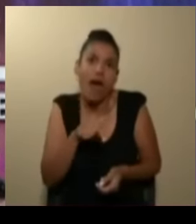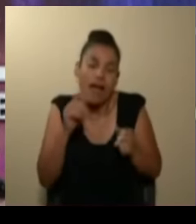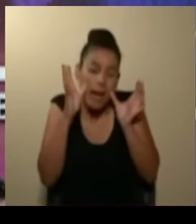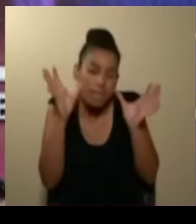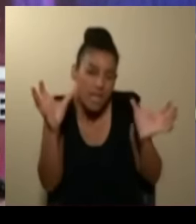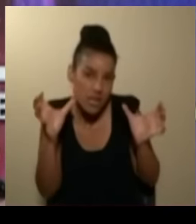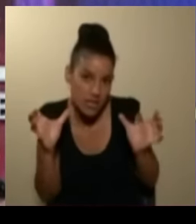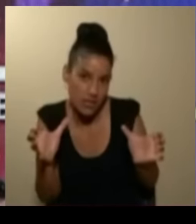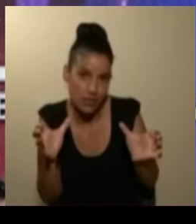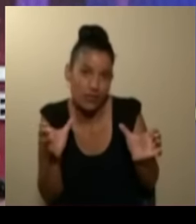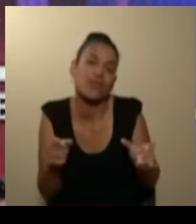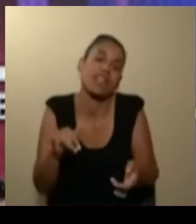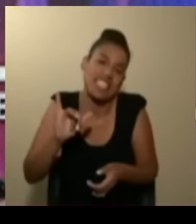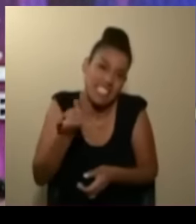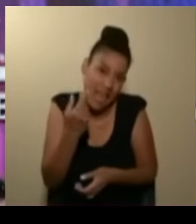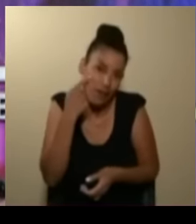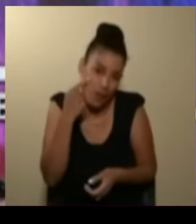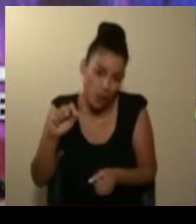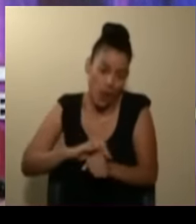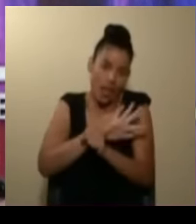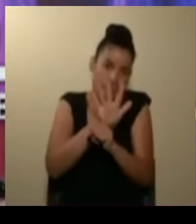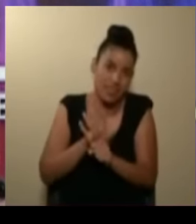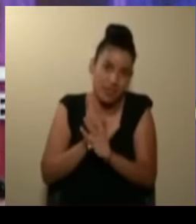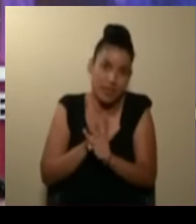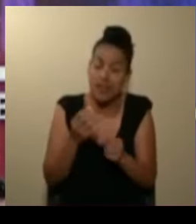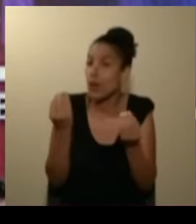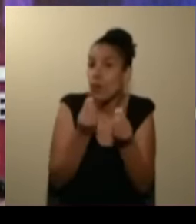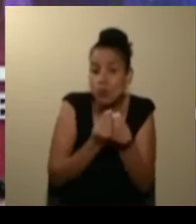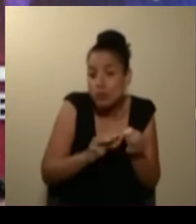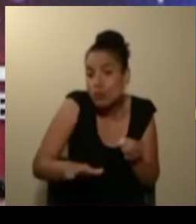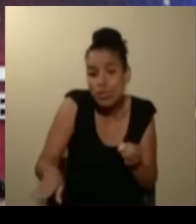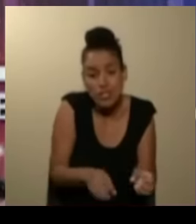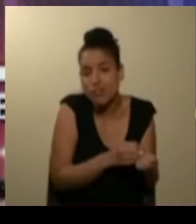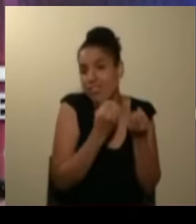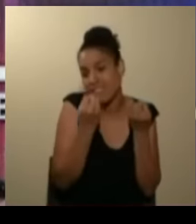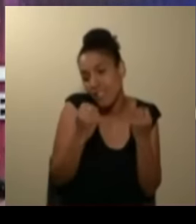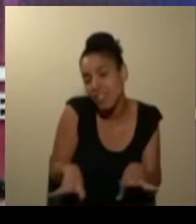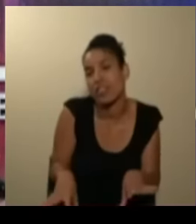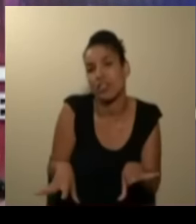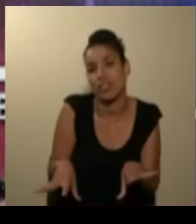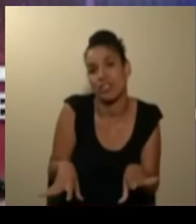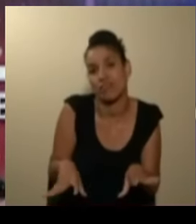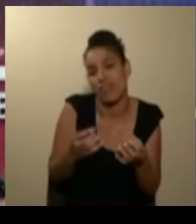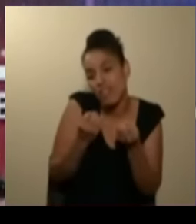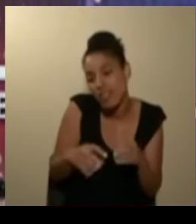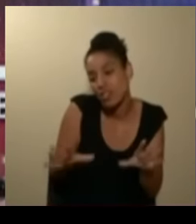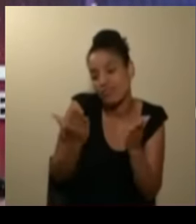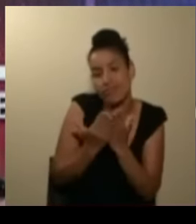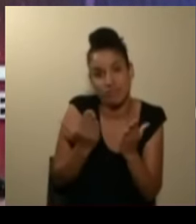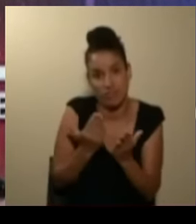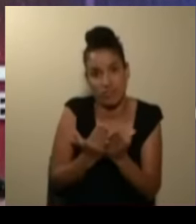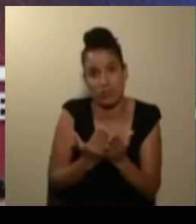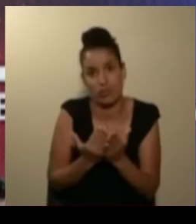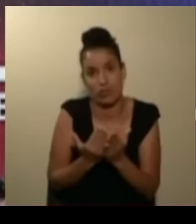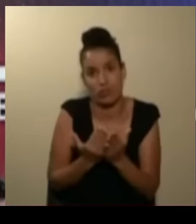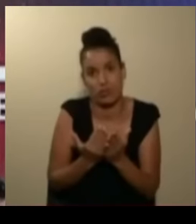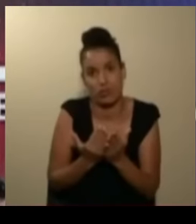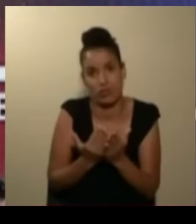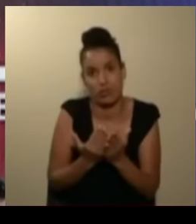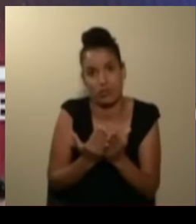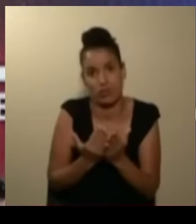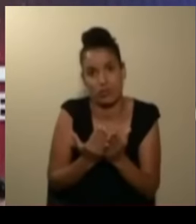más deserción. No ayuda a eliminar esa obligatoriedad. Está claro que aquí tenemos mucho para